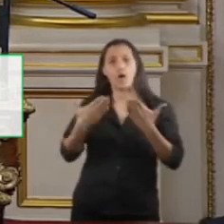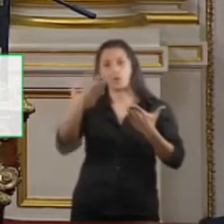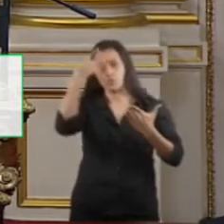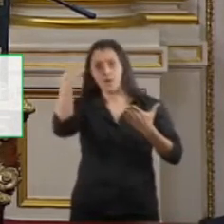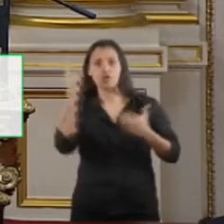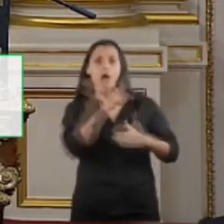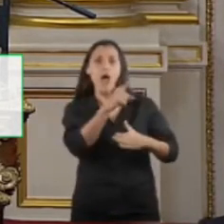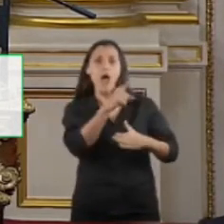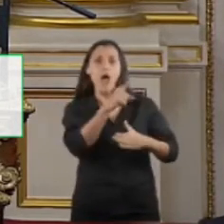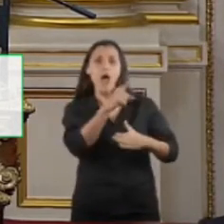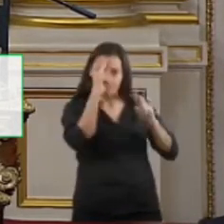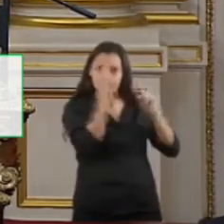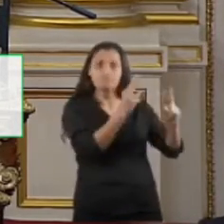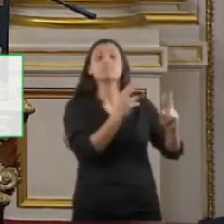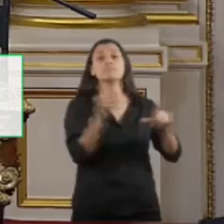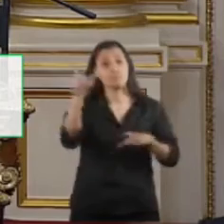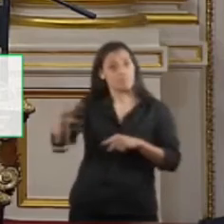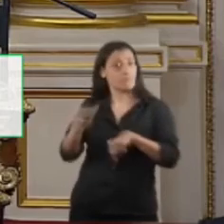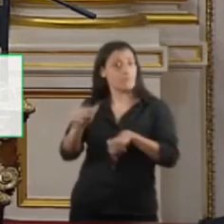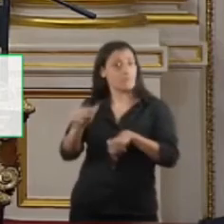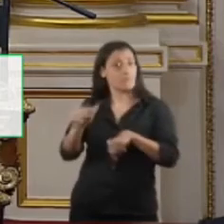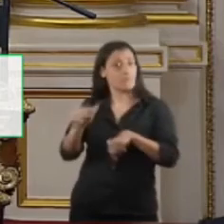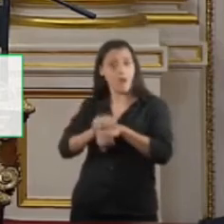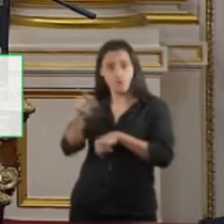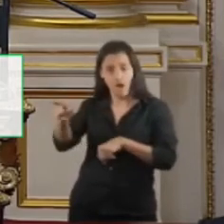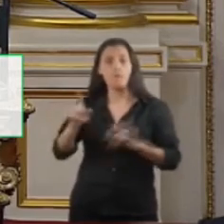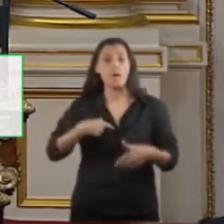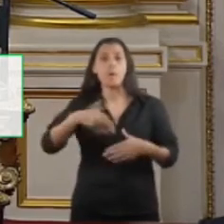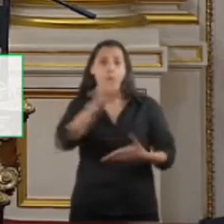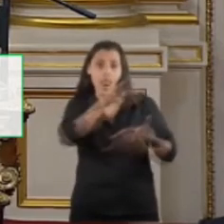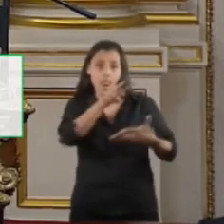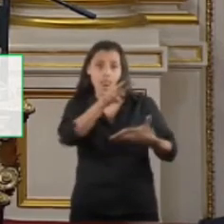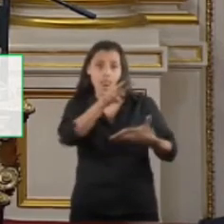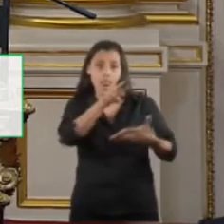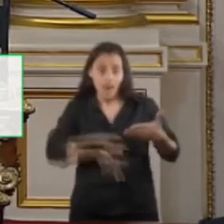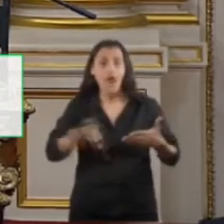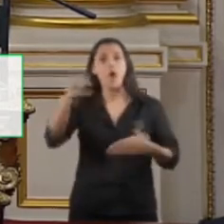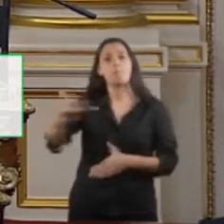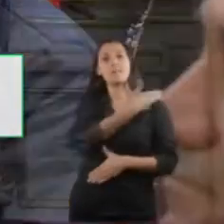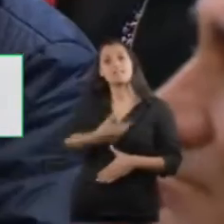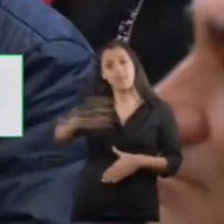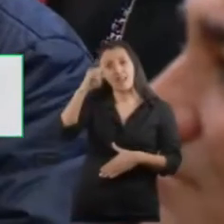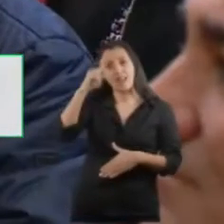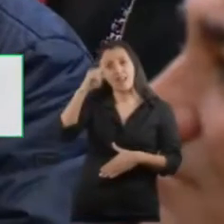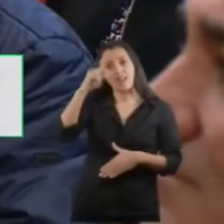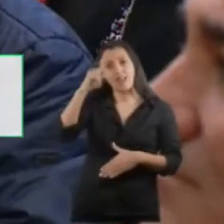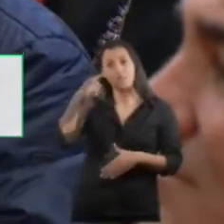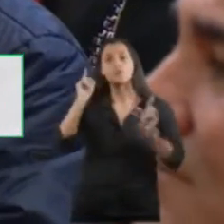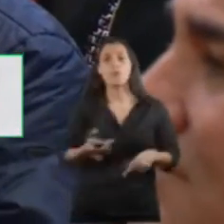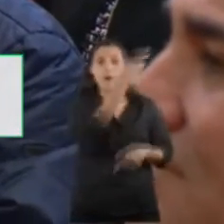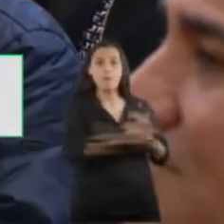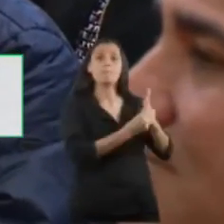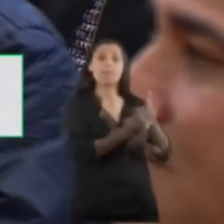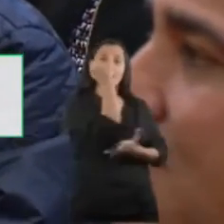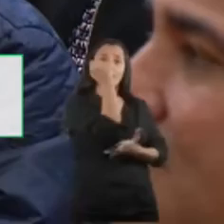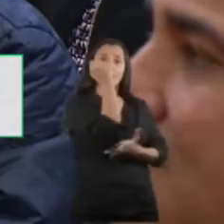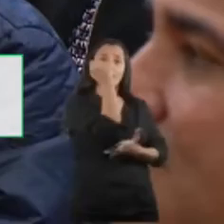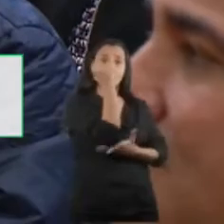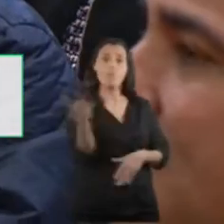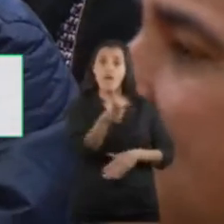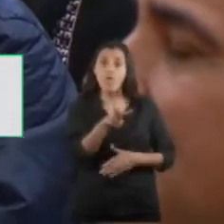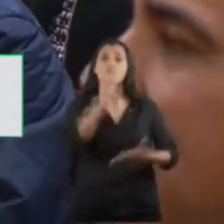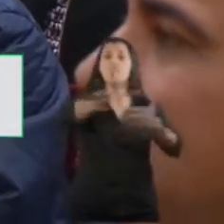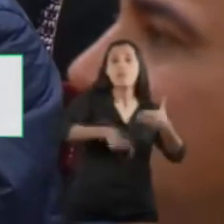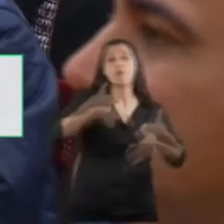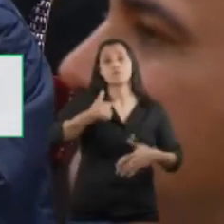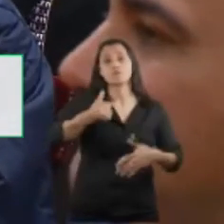desearle, mejor dicho, éxito en la gestión a esta mujer que tiene un temple, y una voluntad y una capacidad